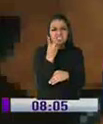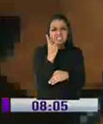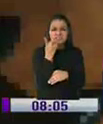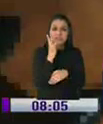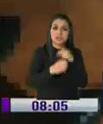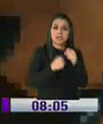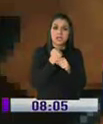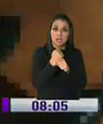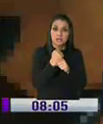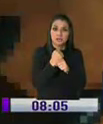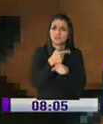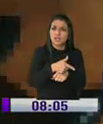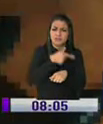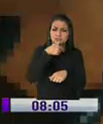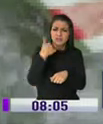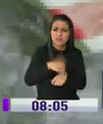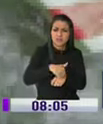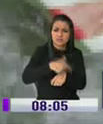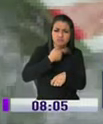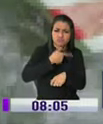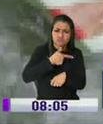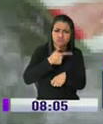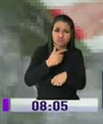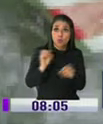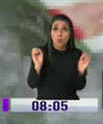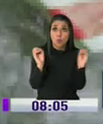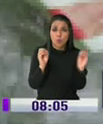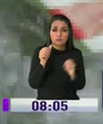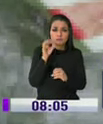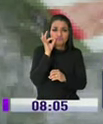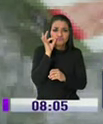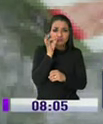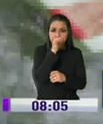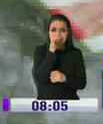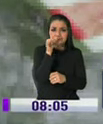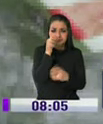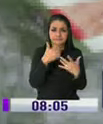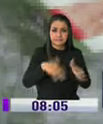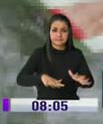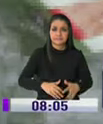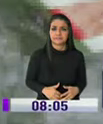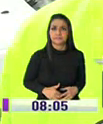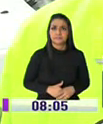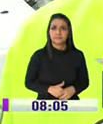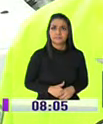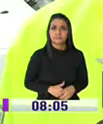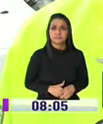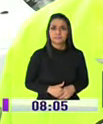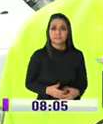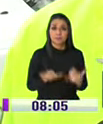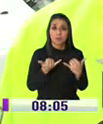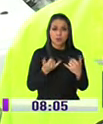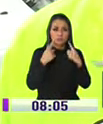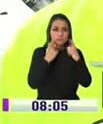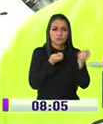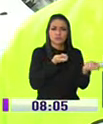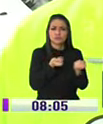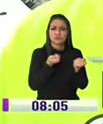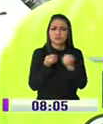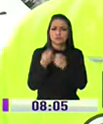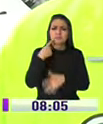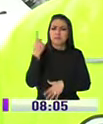años, consumiendo cerveza y presuntamente sustancias sujetas a fiscalización. Estamos realizando estos controles para evitar